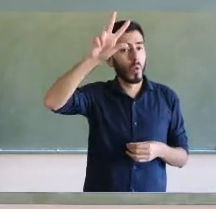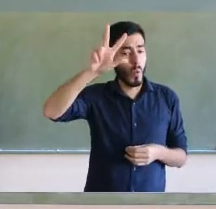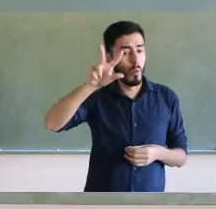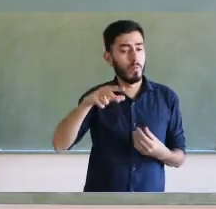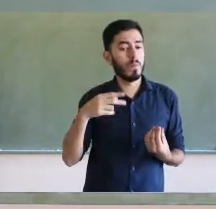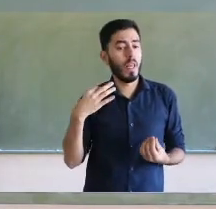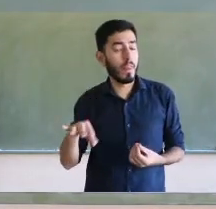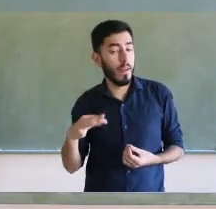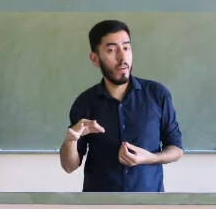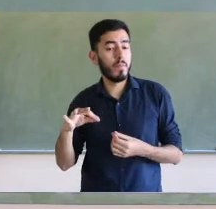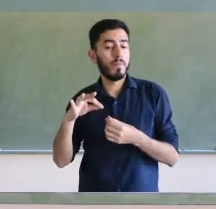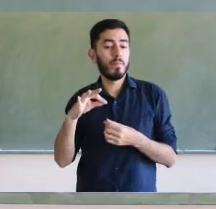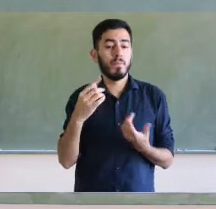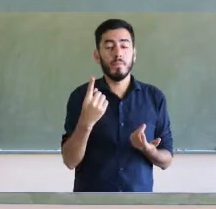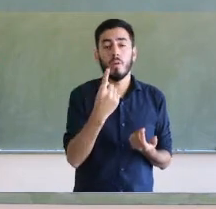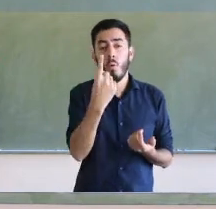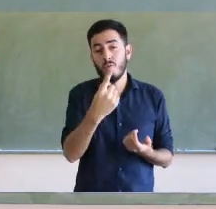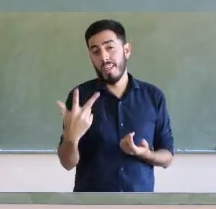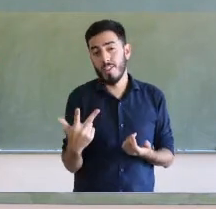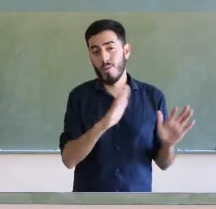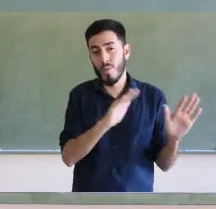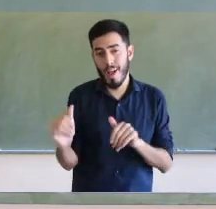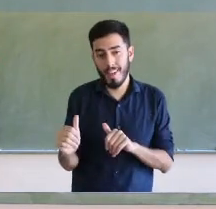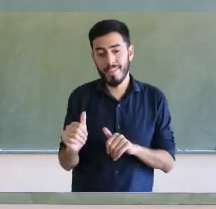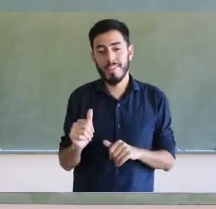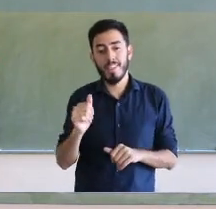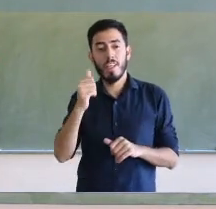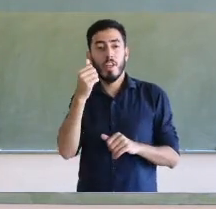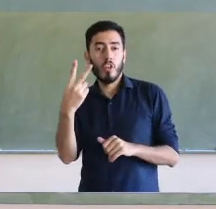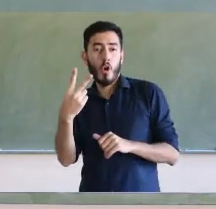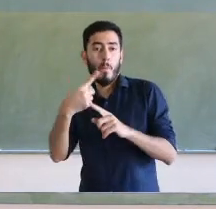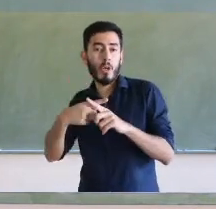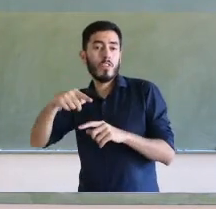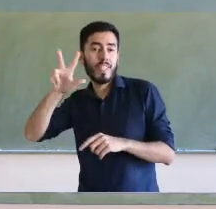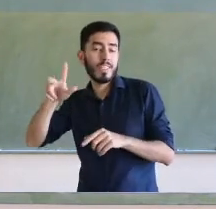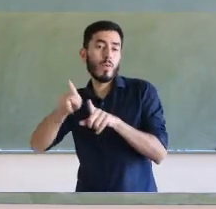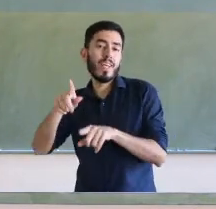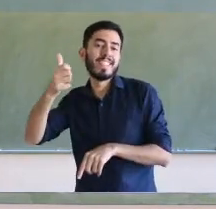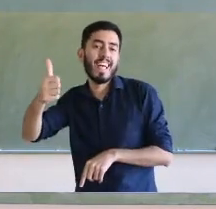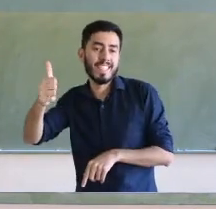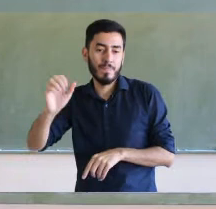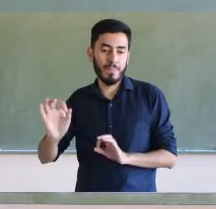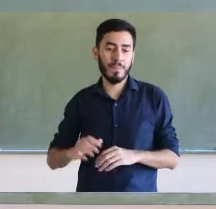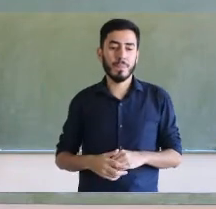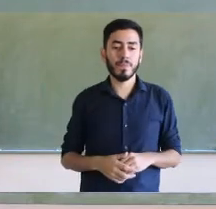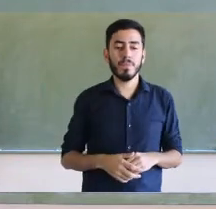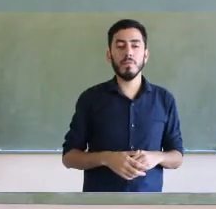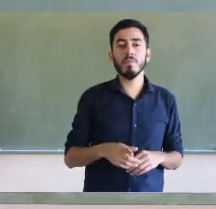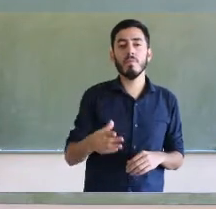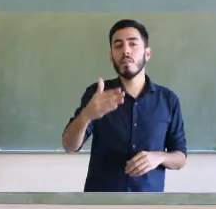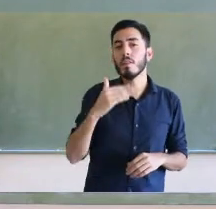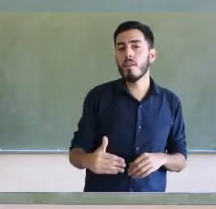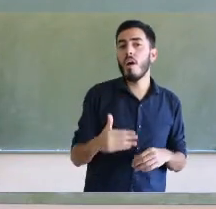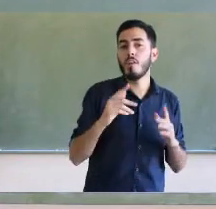los exponentes. Igual base, un tercio, dos por tres, es seis. Seguimos, ¿sí? Distributiva con